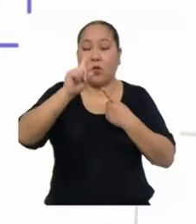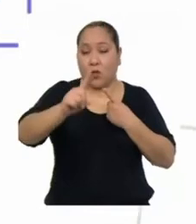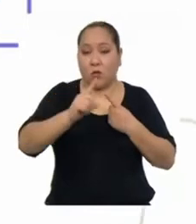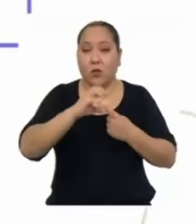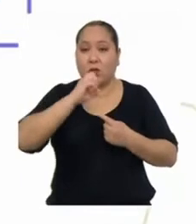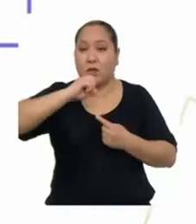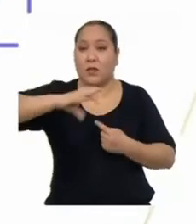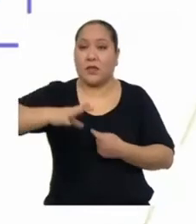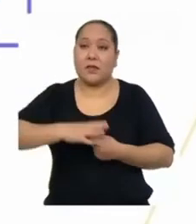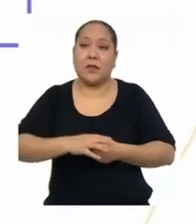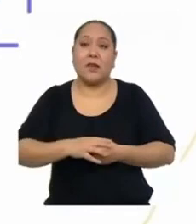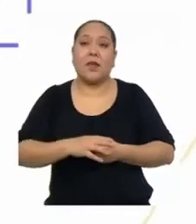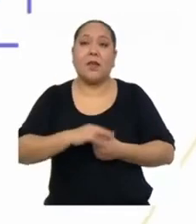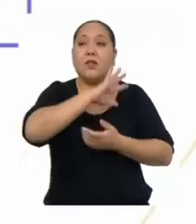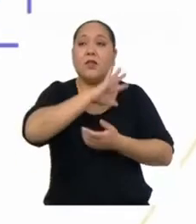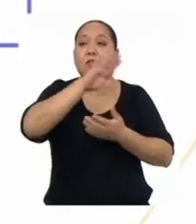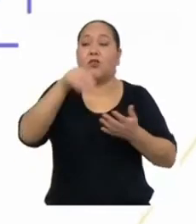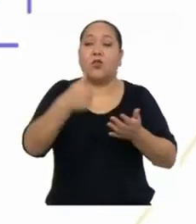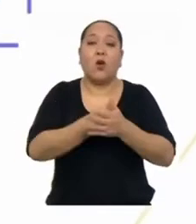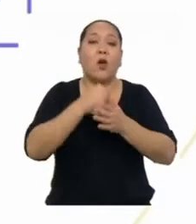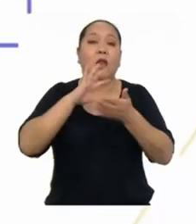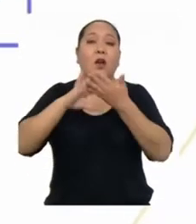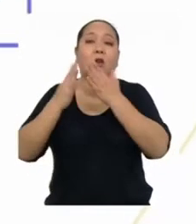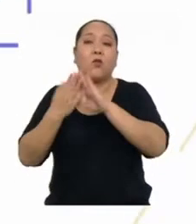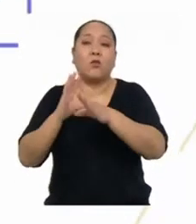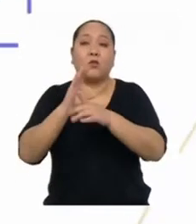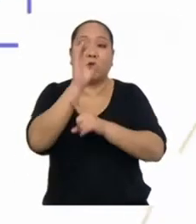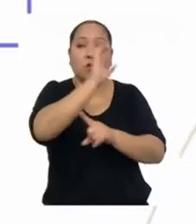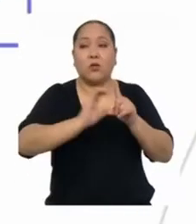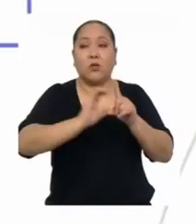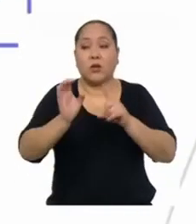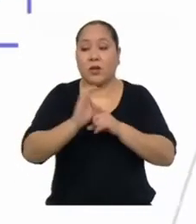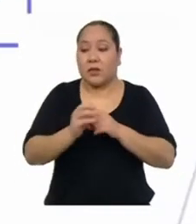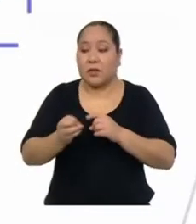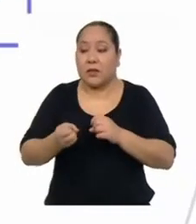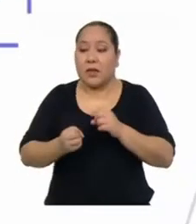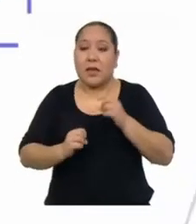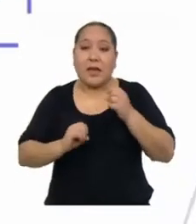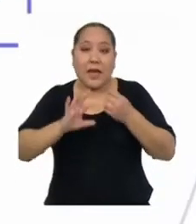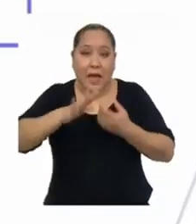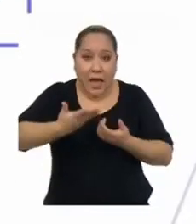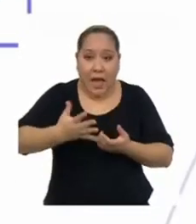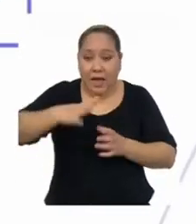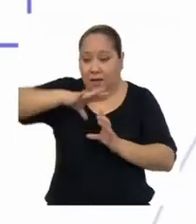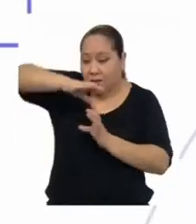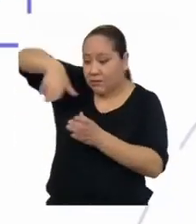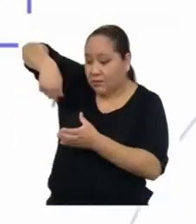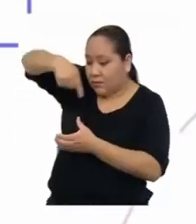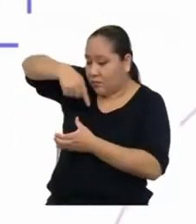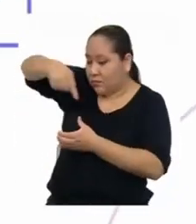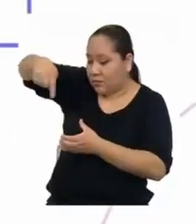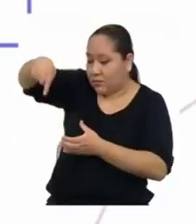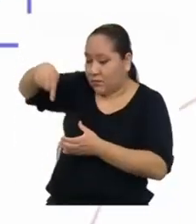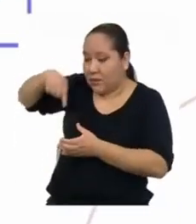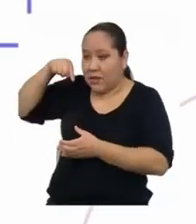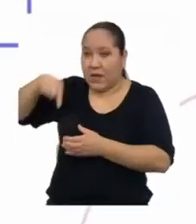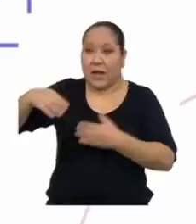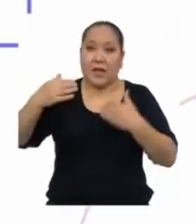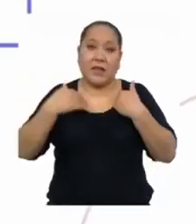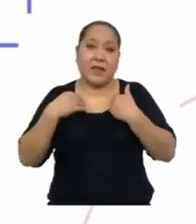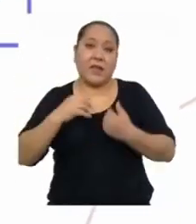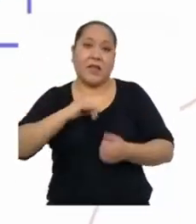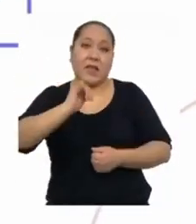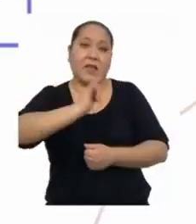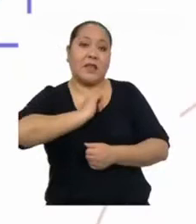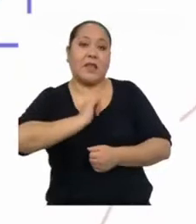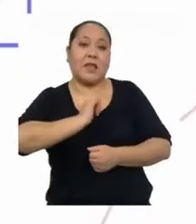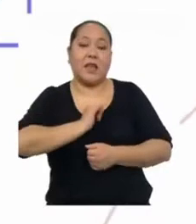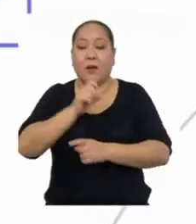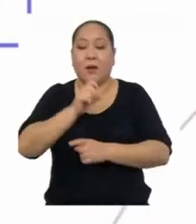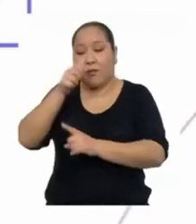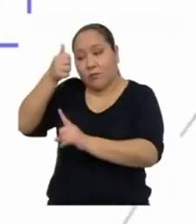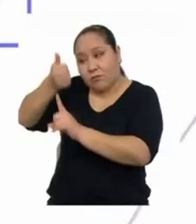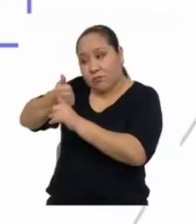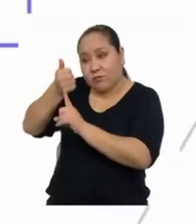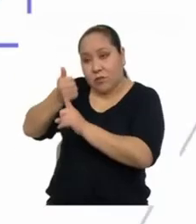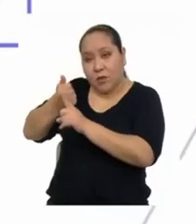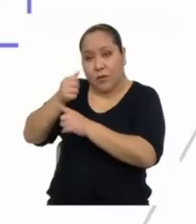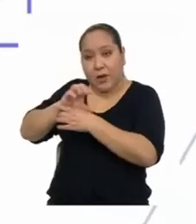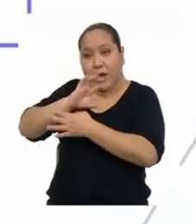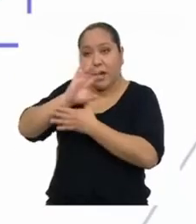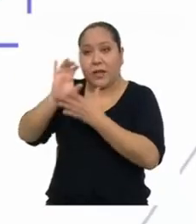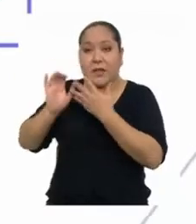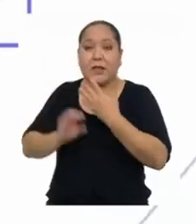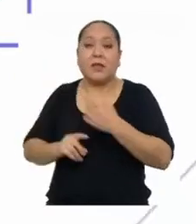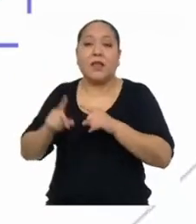la totalidad de comunidades culturales existentes en el mundo, que poseen identidad y personalidad propias, según